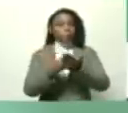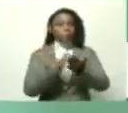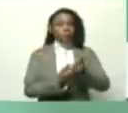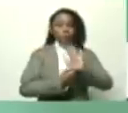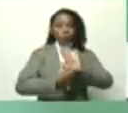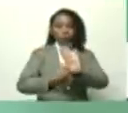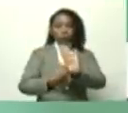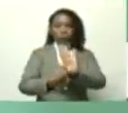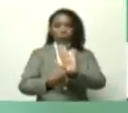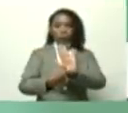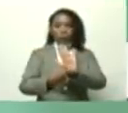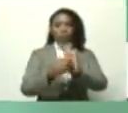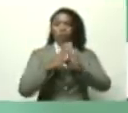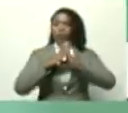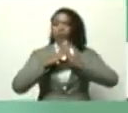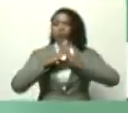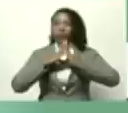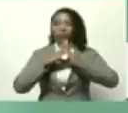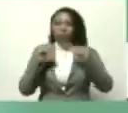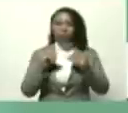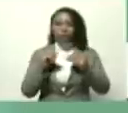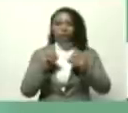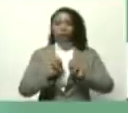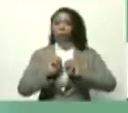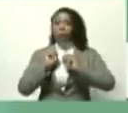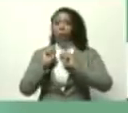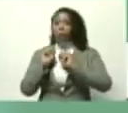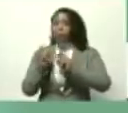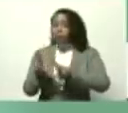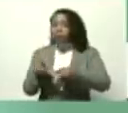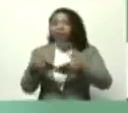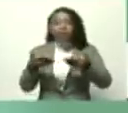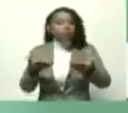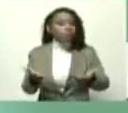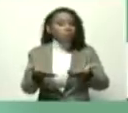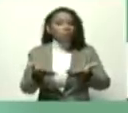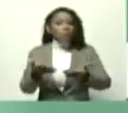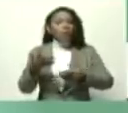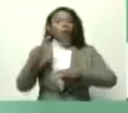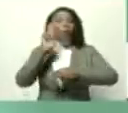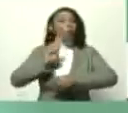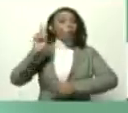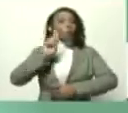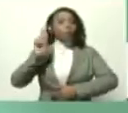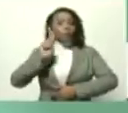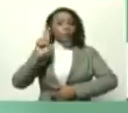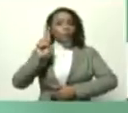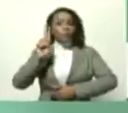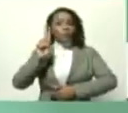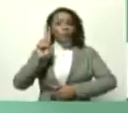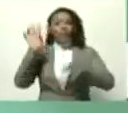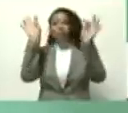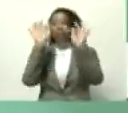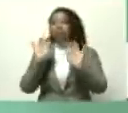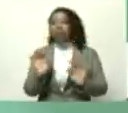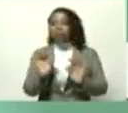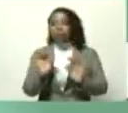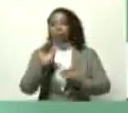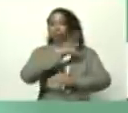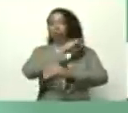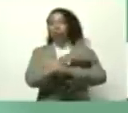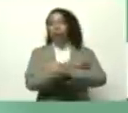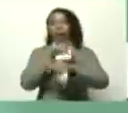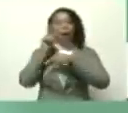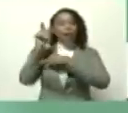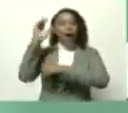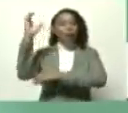pruebas todas las ocasiones en que se ha utilizado los mecanismos del poder en